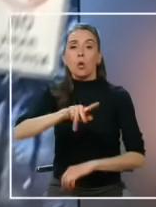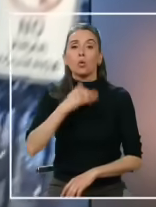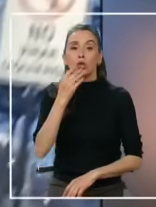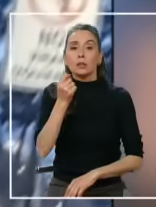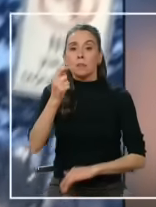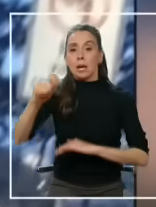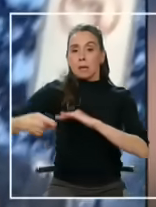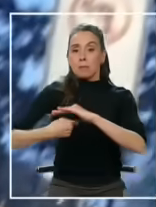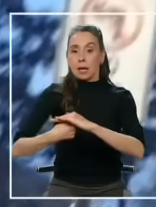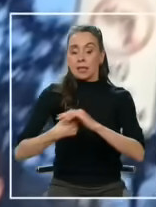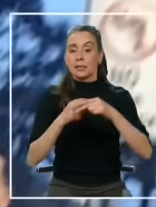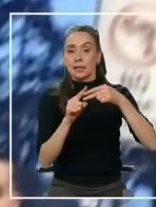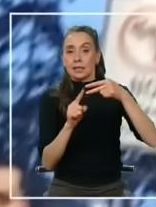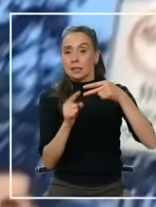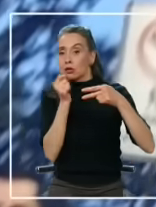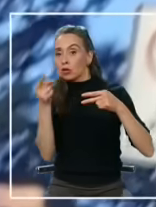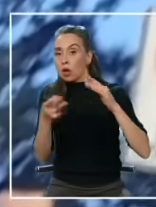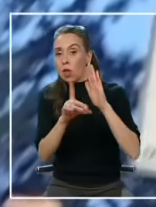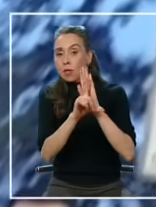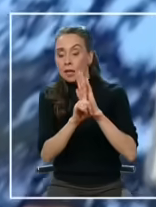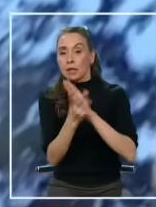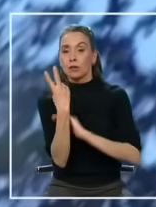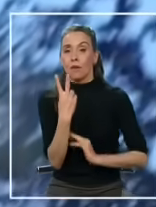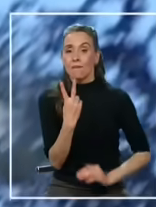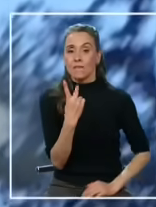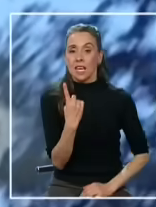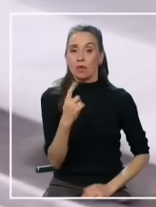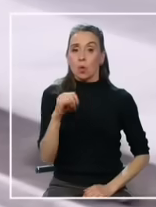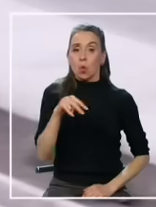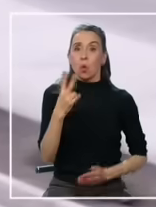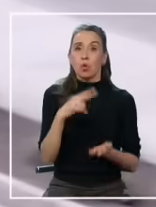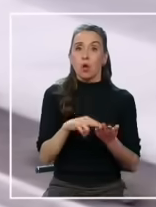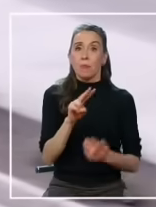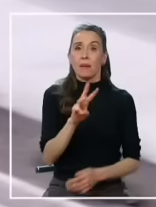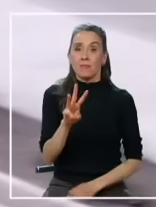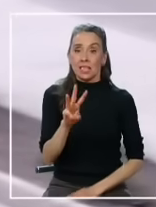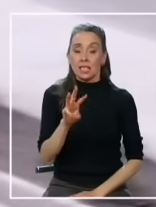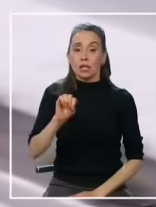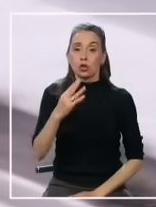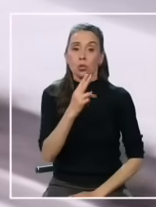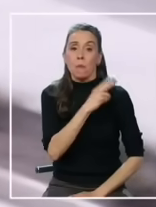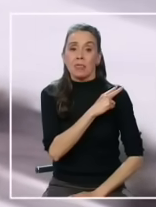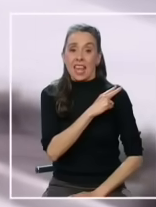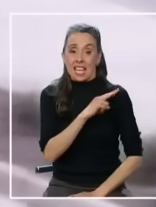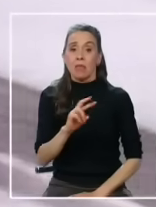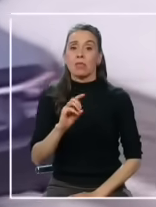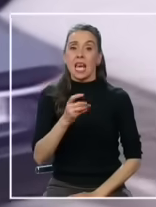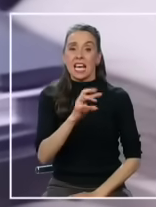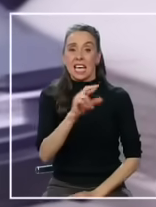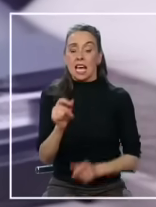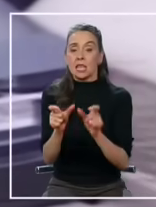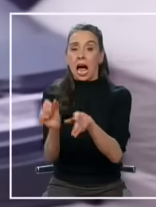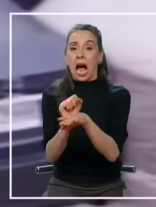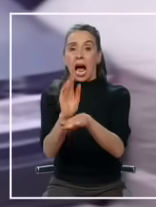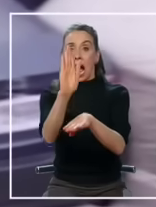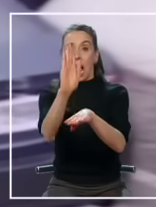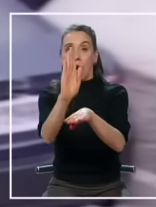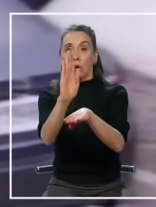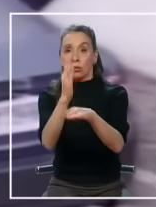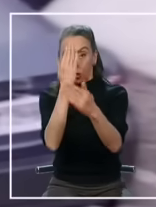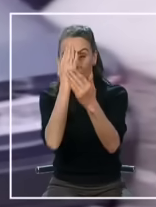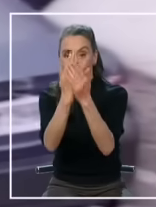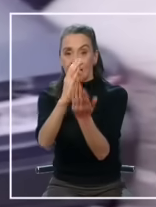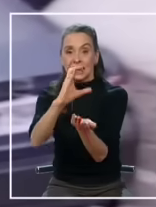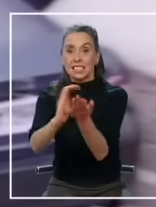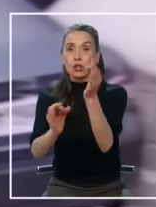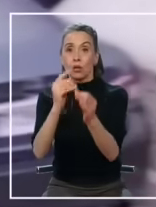y cohecho son los delitos que se le asocian. Fue el 21 de junio del 2023 que el subteniente Guerra fiscalizó un vehículo frente al Centro